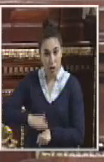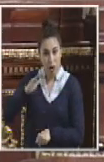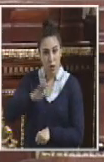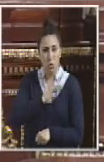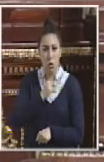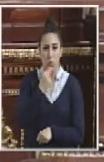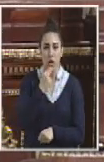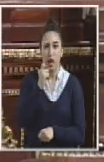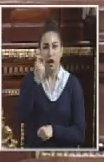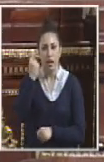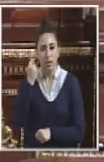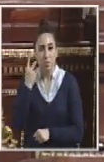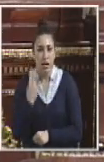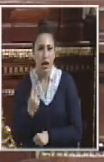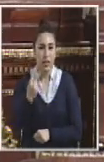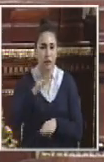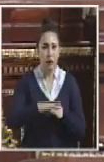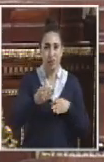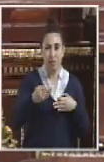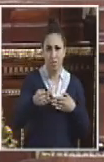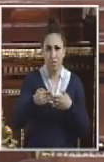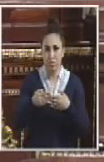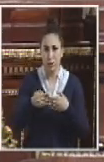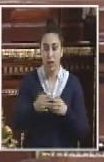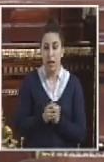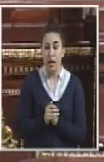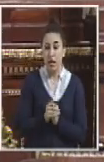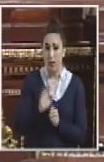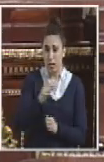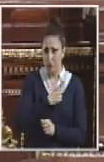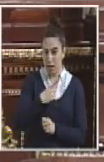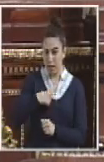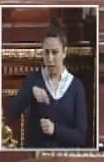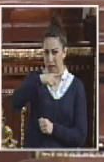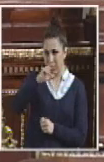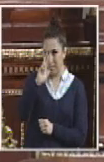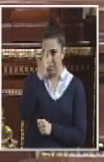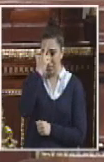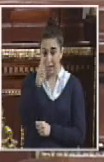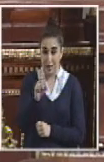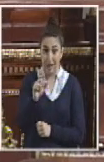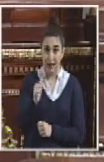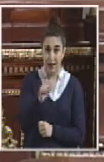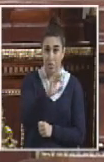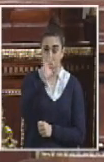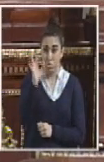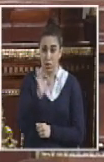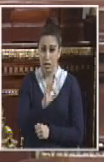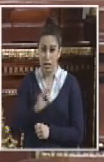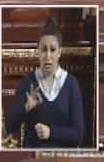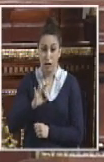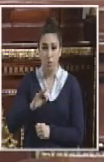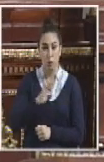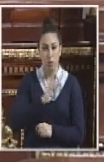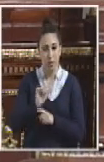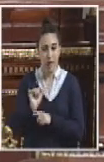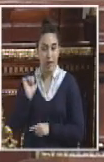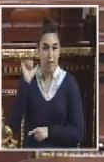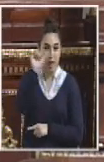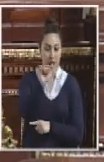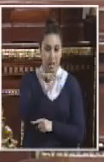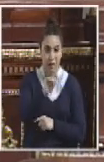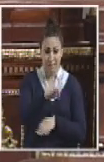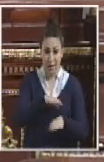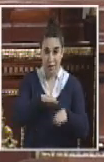viajes cortos. Hay que recordar que el 36% de los viajes para ir al trabajo duran menos de 30 minutos.